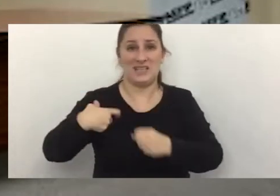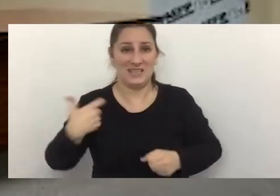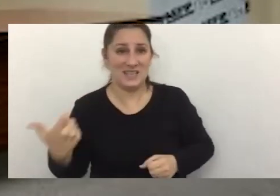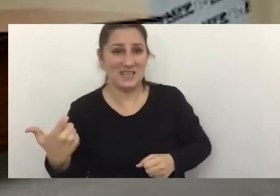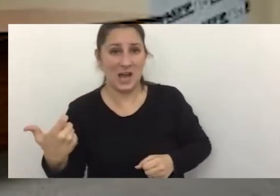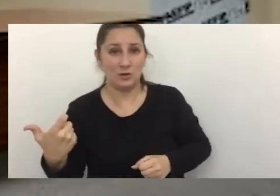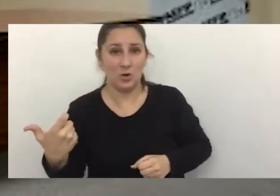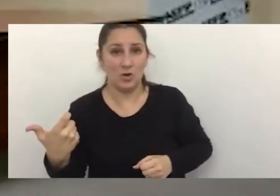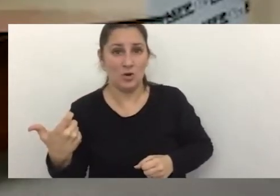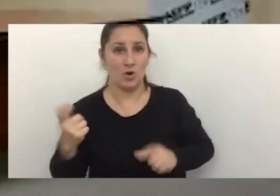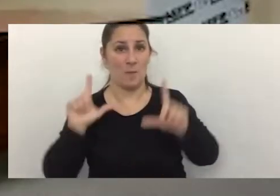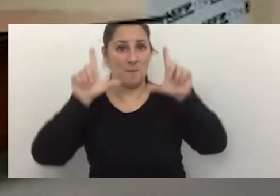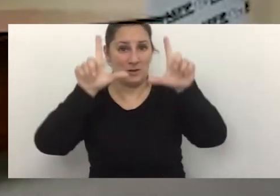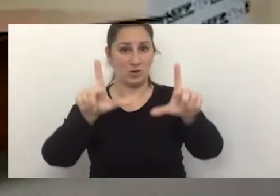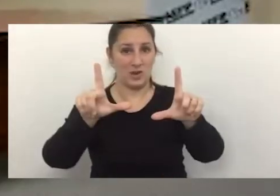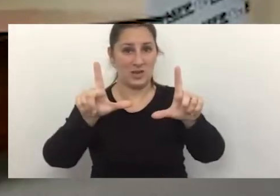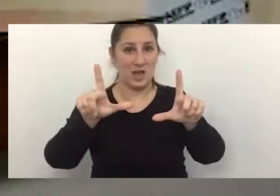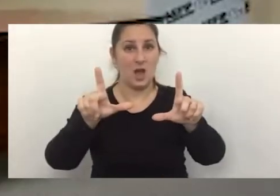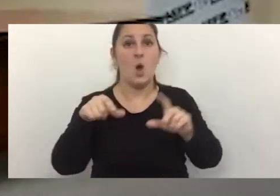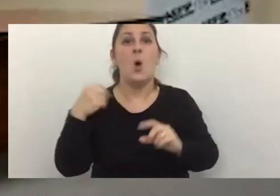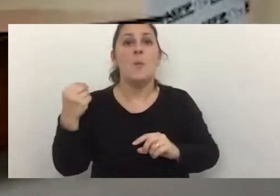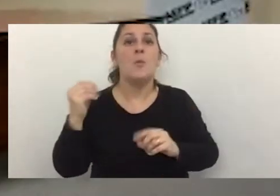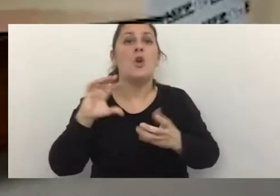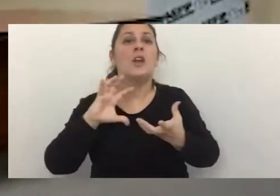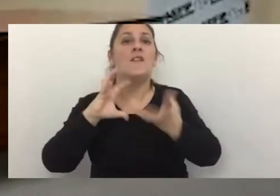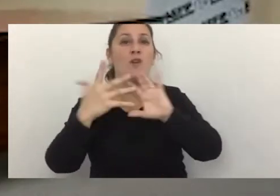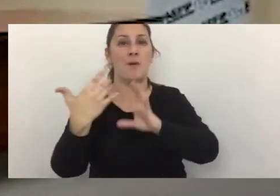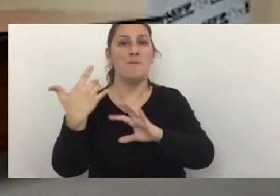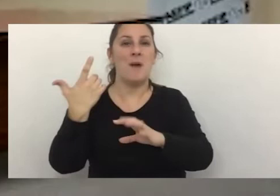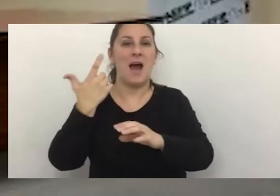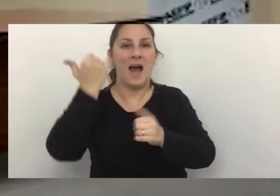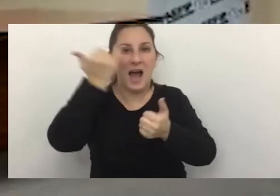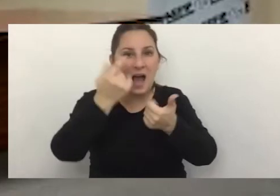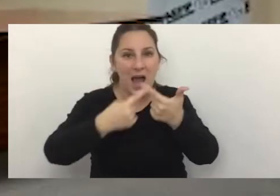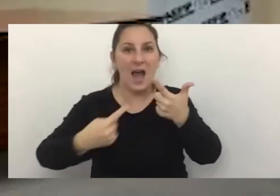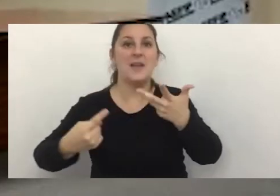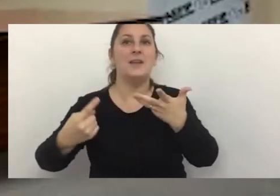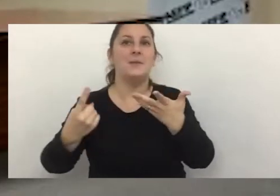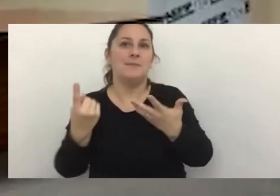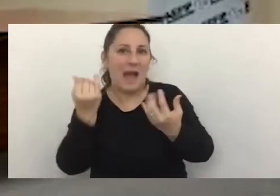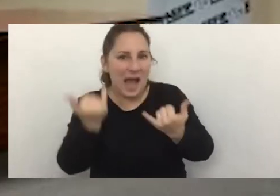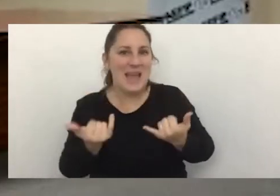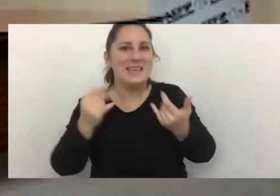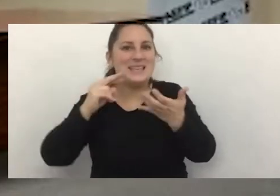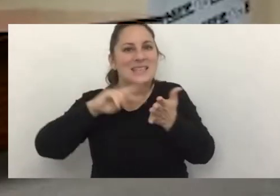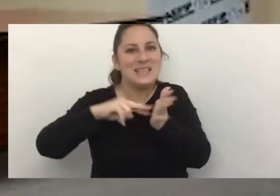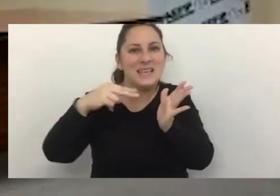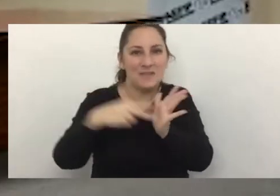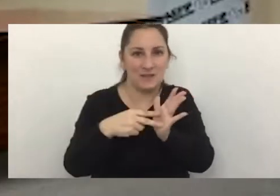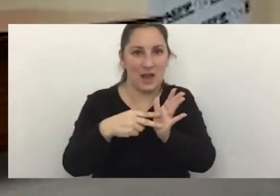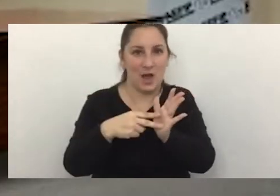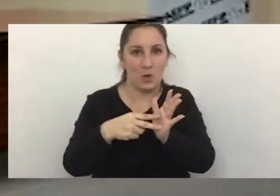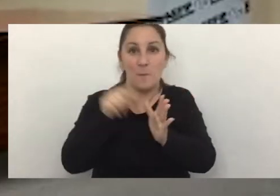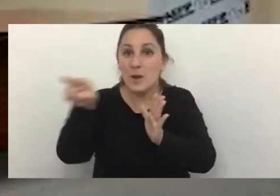gremial. Porque todo el modelo es coherente, con un sentido, pero